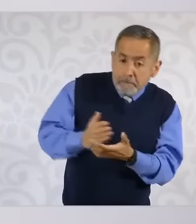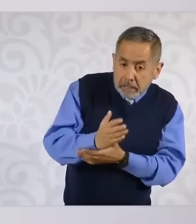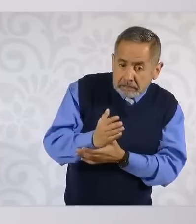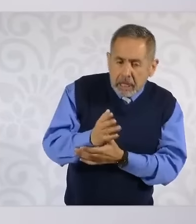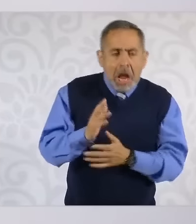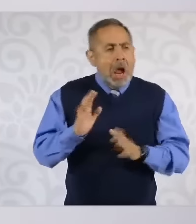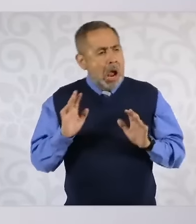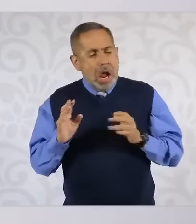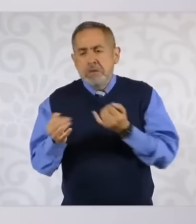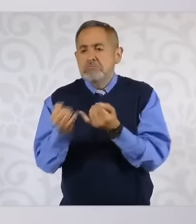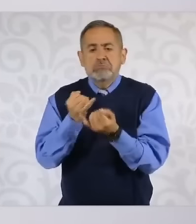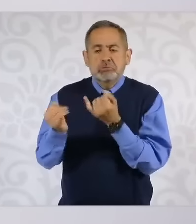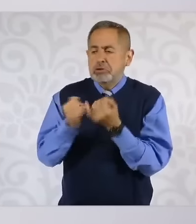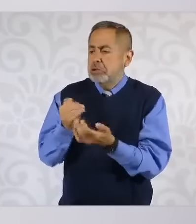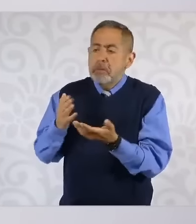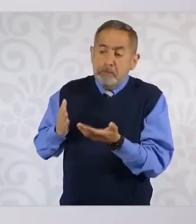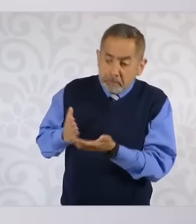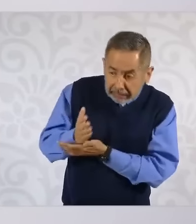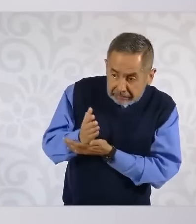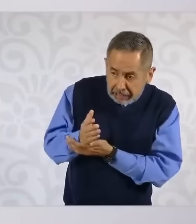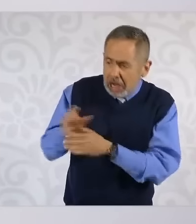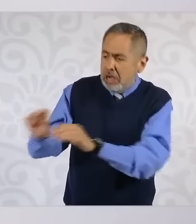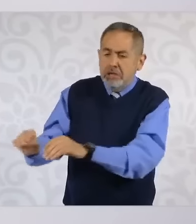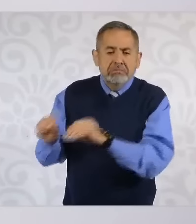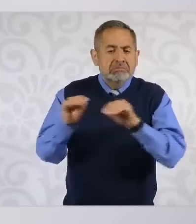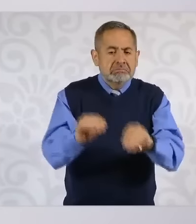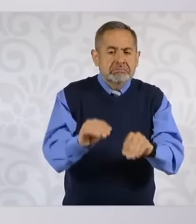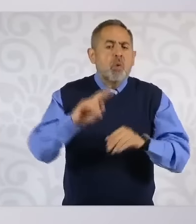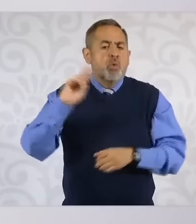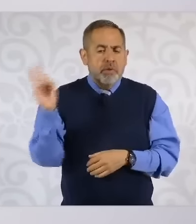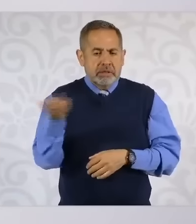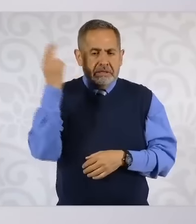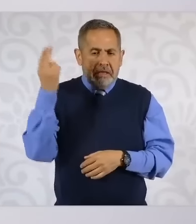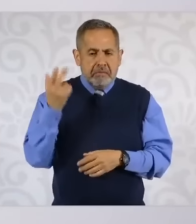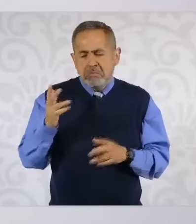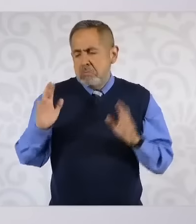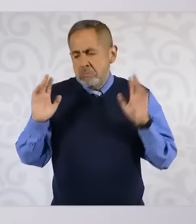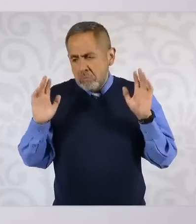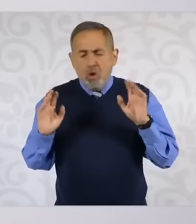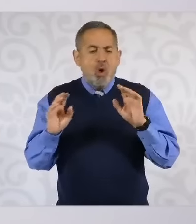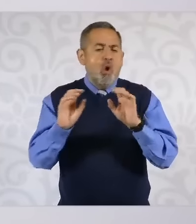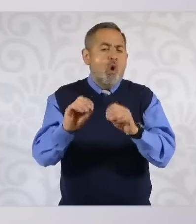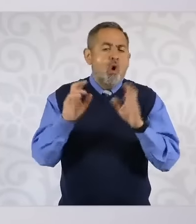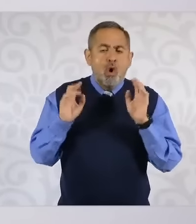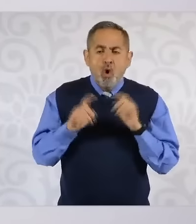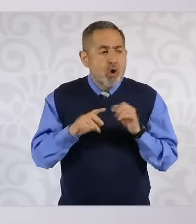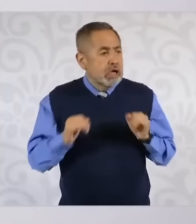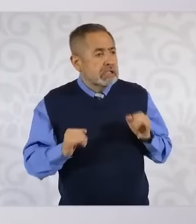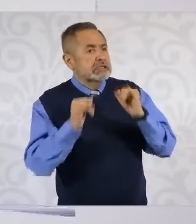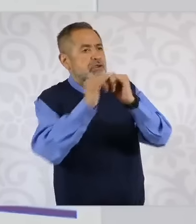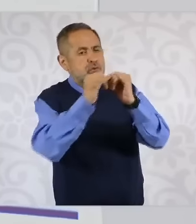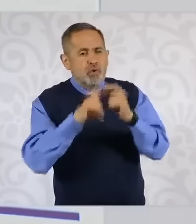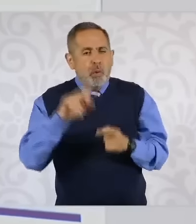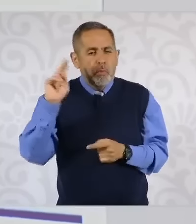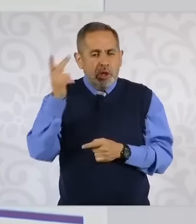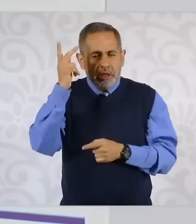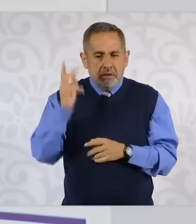tenían la posibilidad de estudiar en la universidad o en un instituto